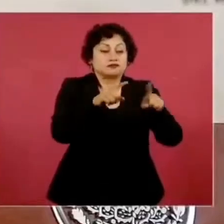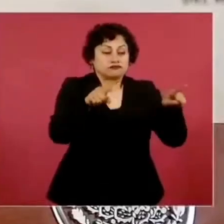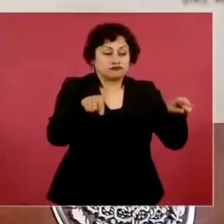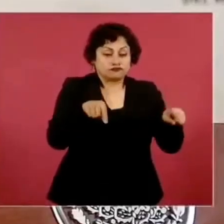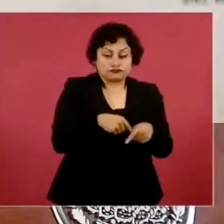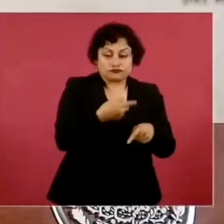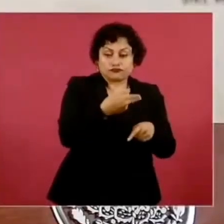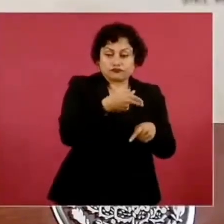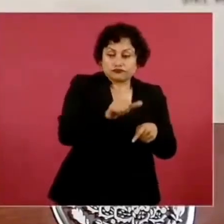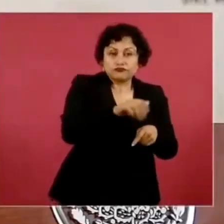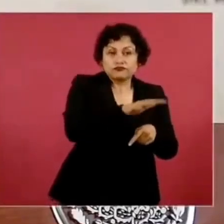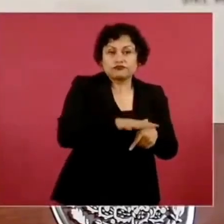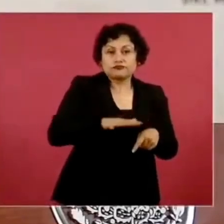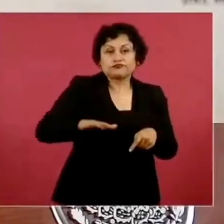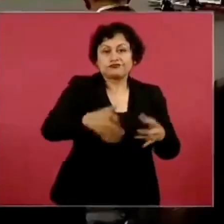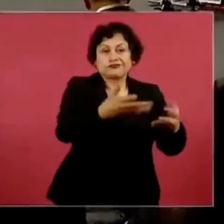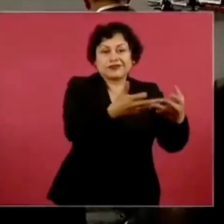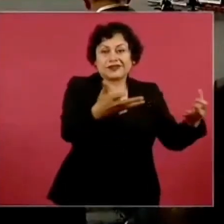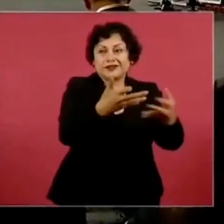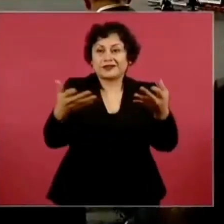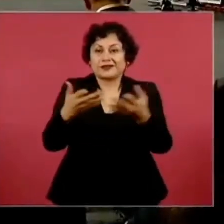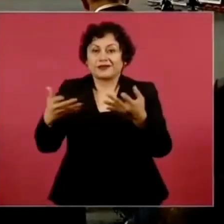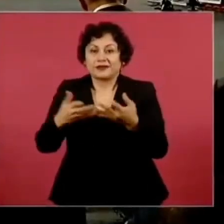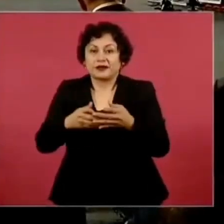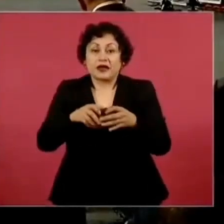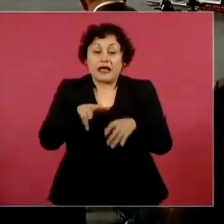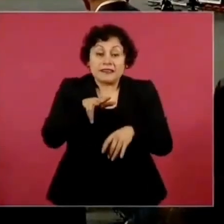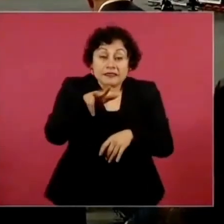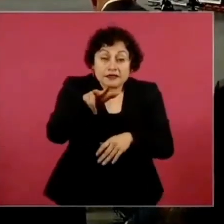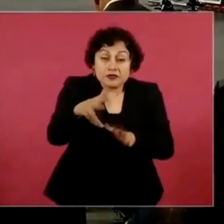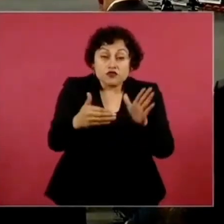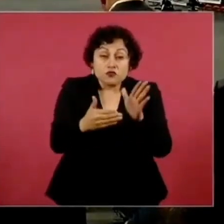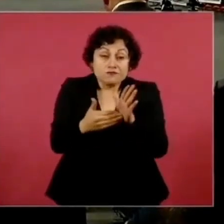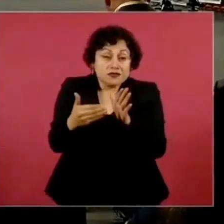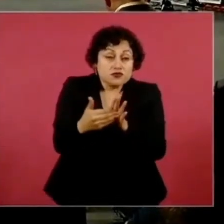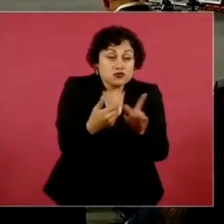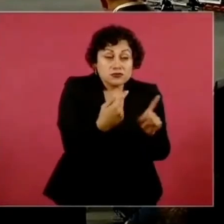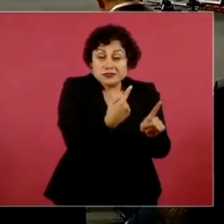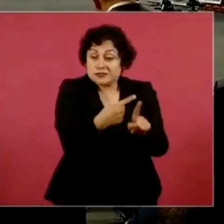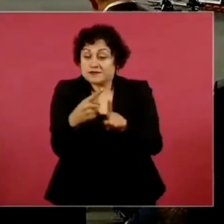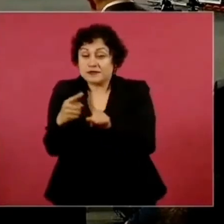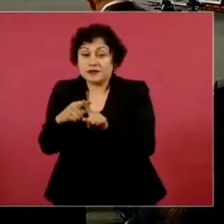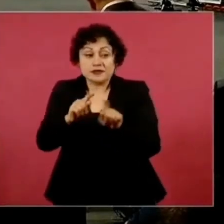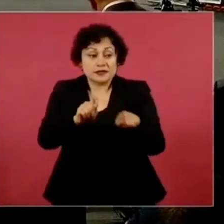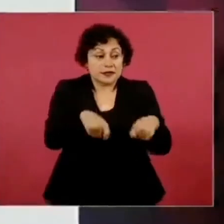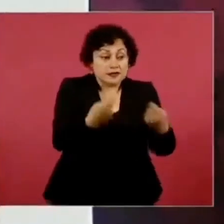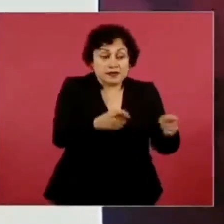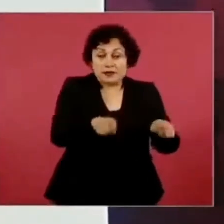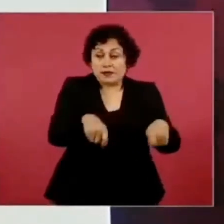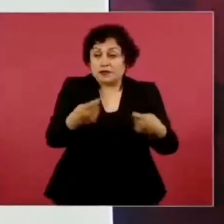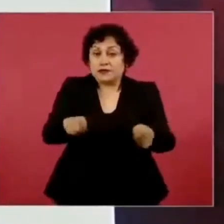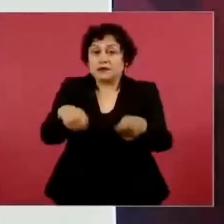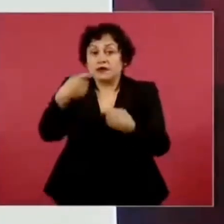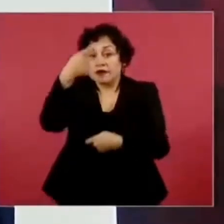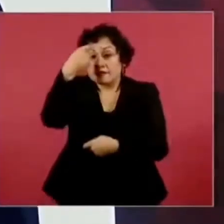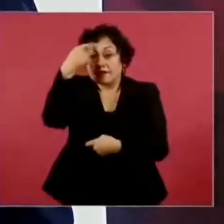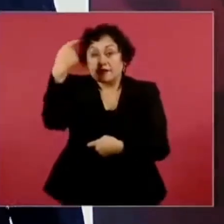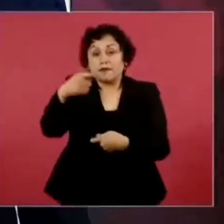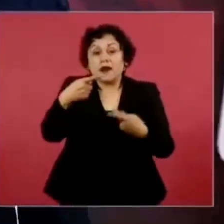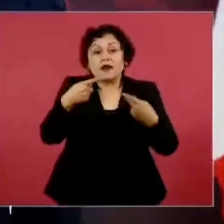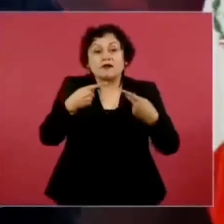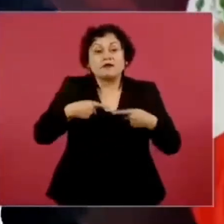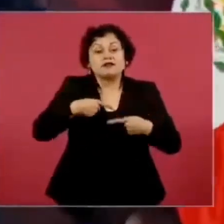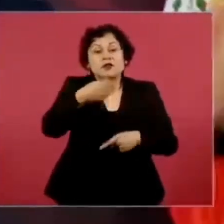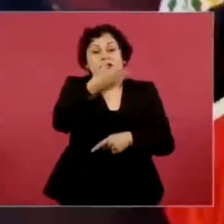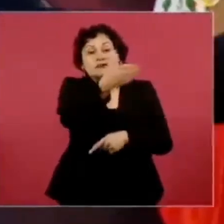¿no? Sí, a 1 millón de familias campesinas de entonces. Entonces, les deja a los